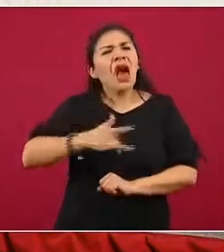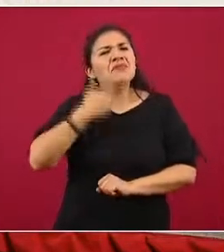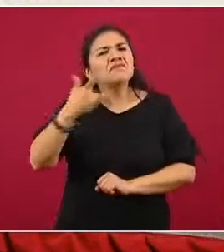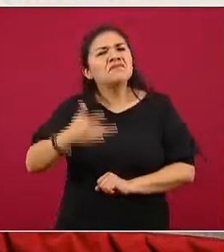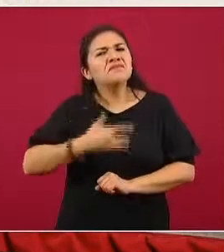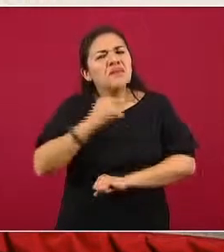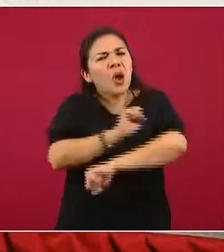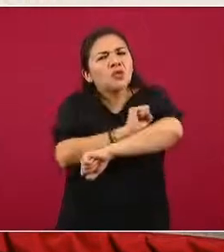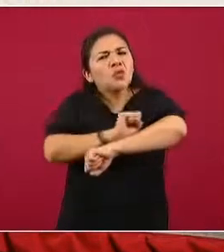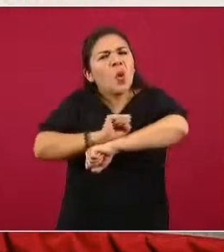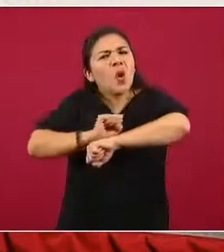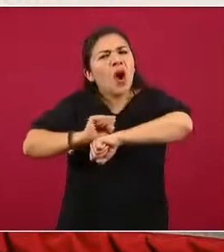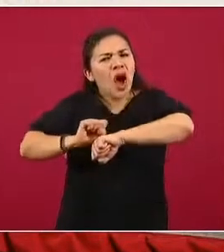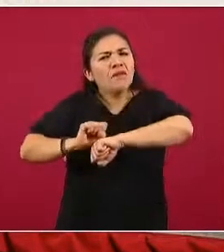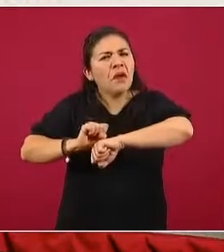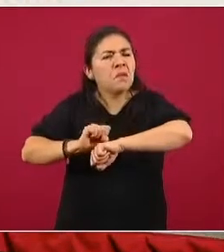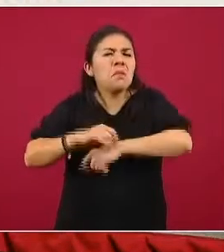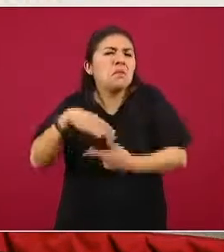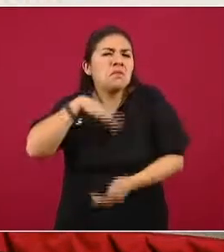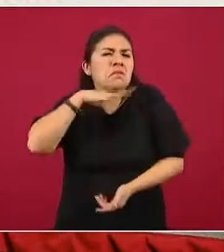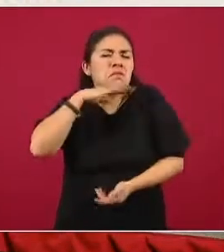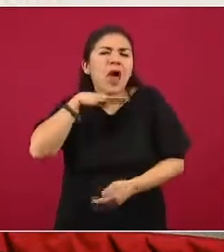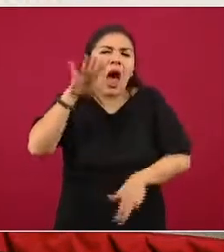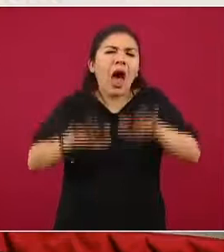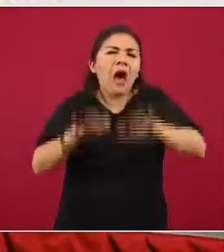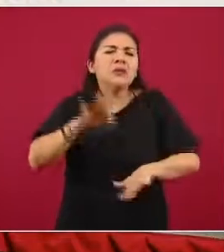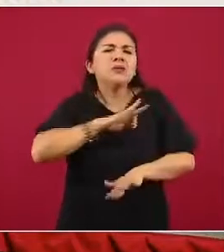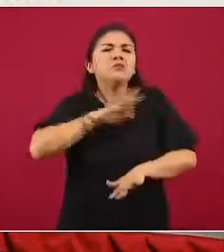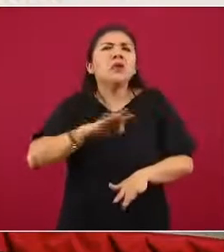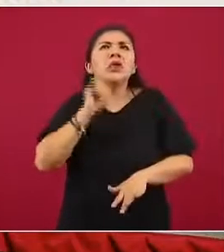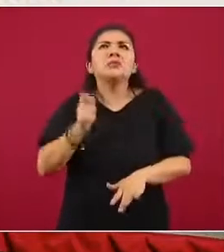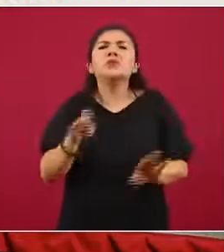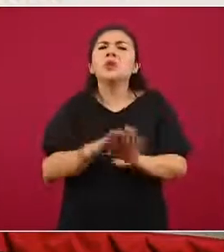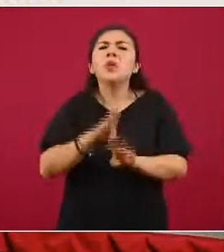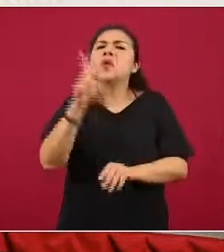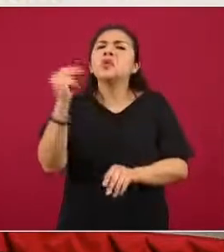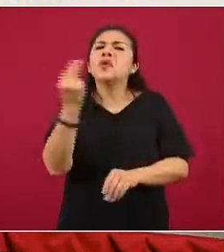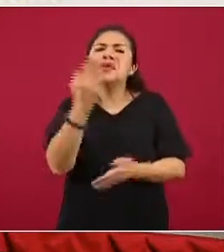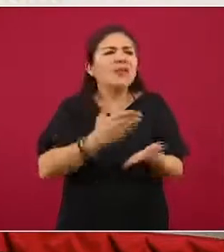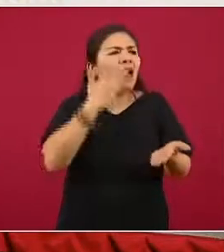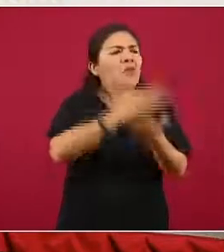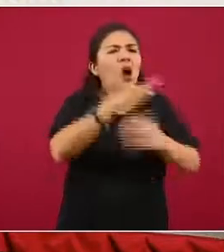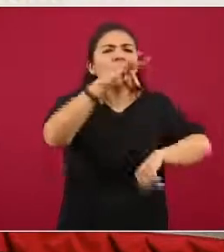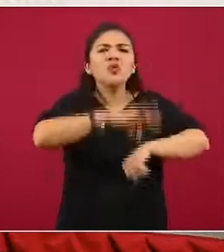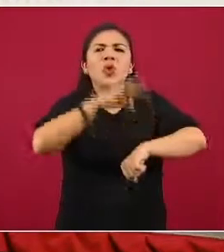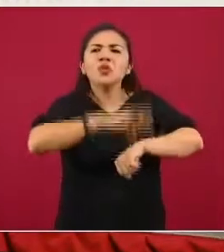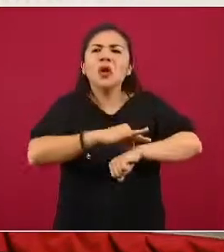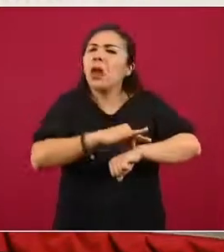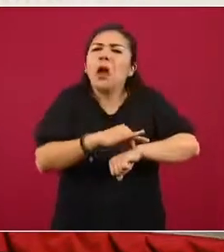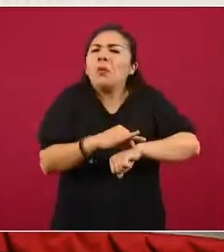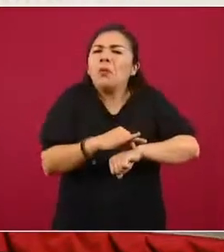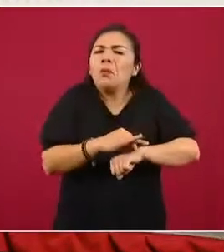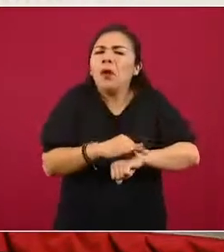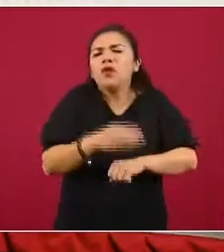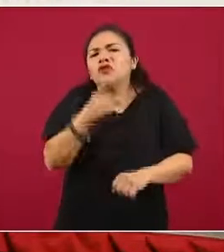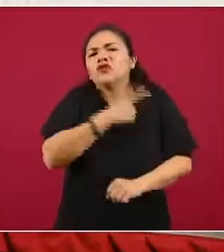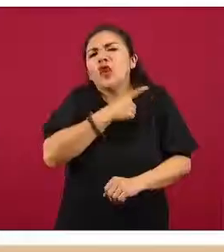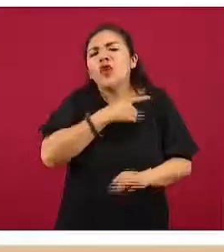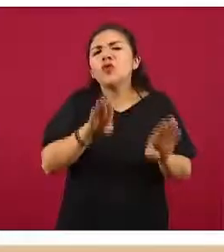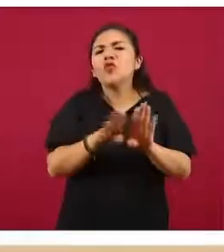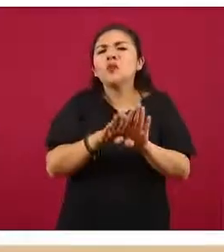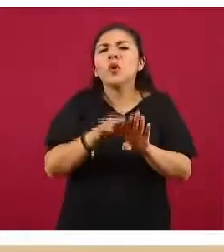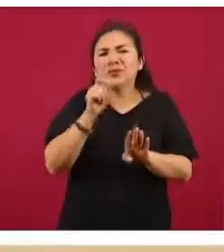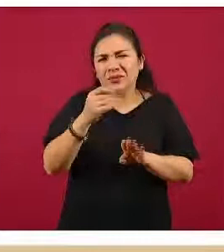sintomatología leve, generalmente puede ser que se resuelva, ¿no? Sin necesidad de tratamiento o de una consulta médica. Como